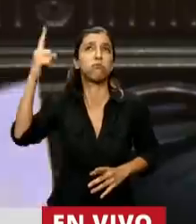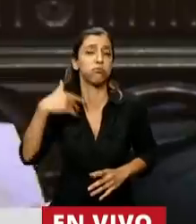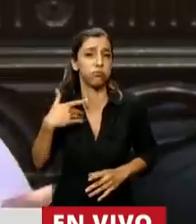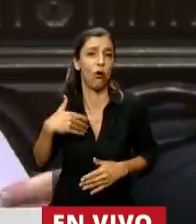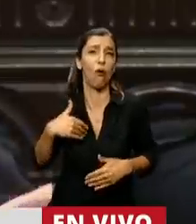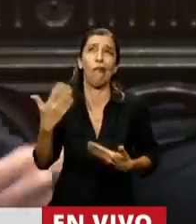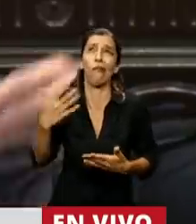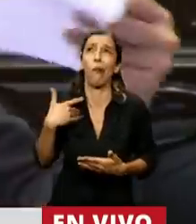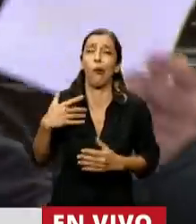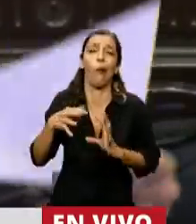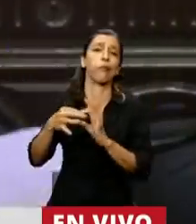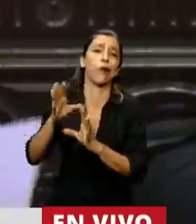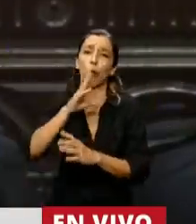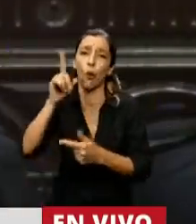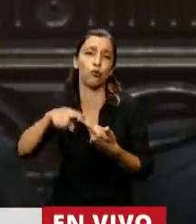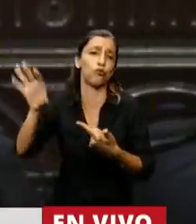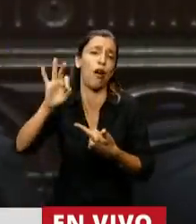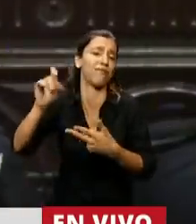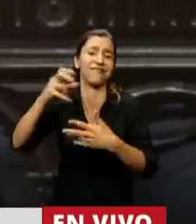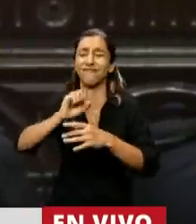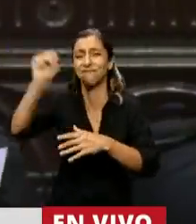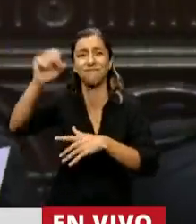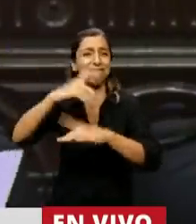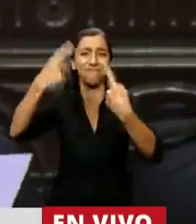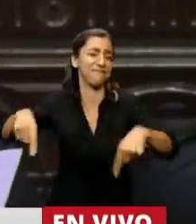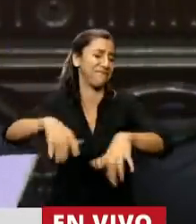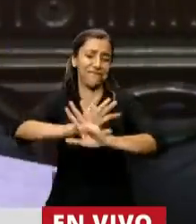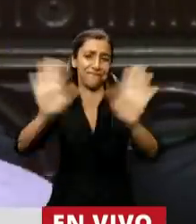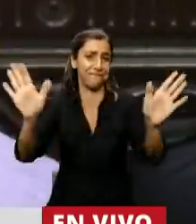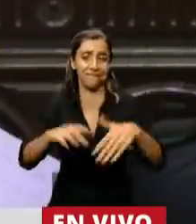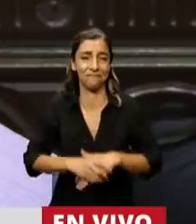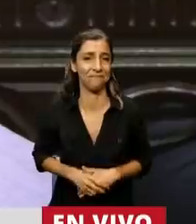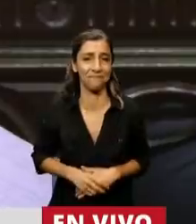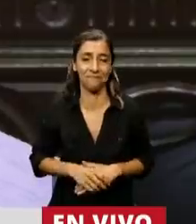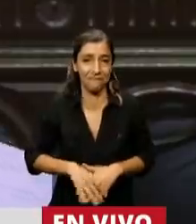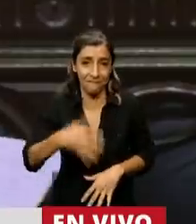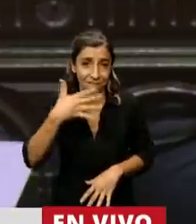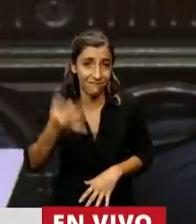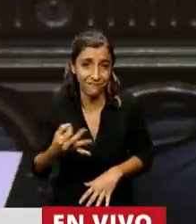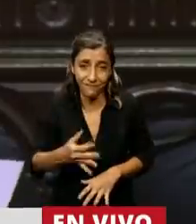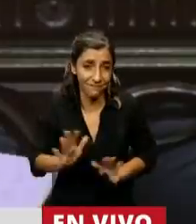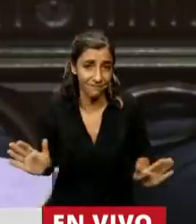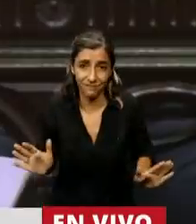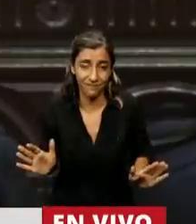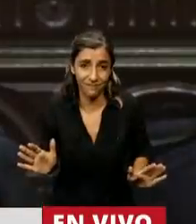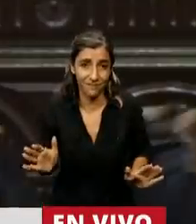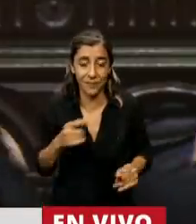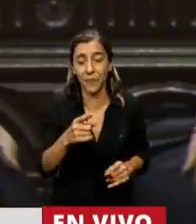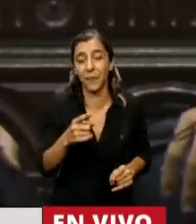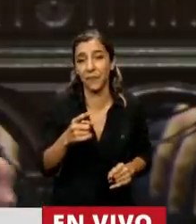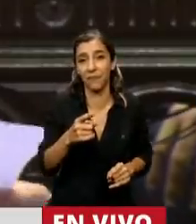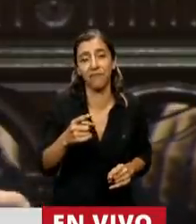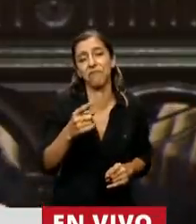prosoviética 3 y 2 cuantas cosas una cuchara de todavía toda la presidenta de juntos por el